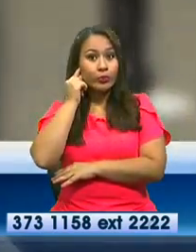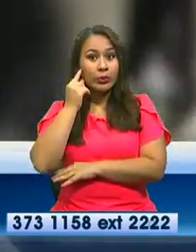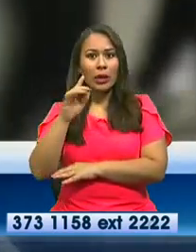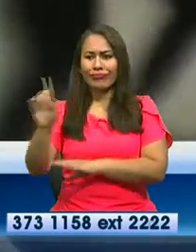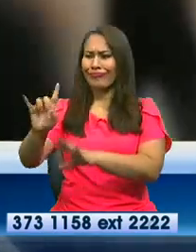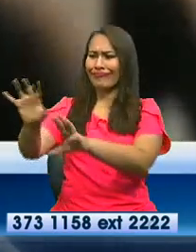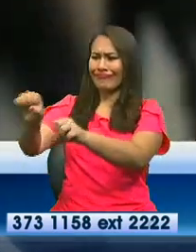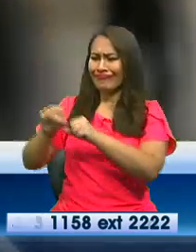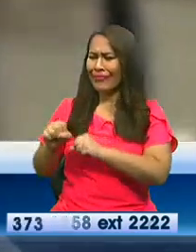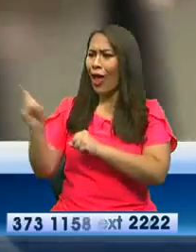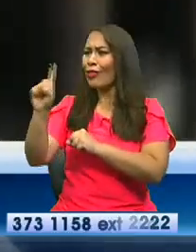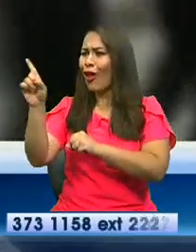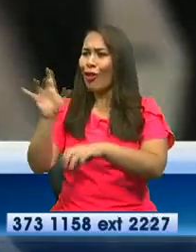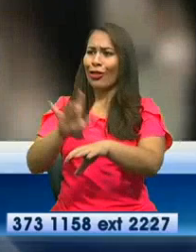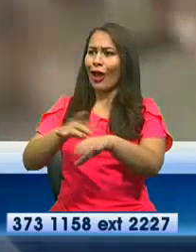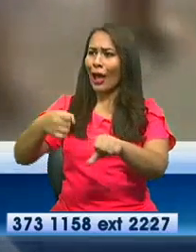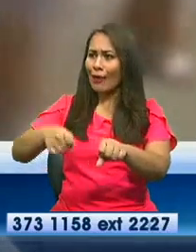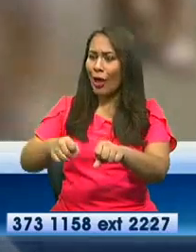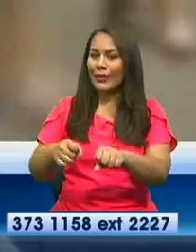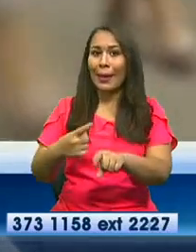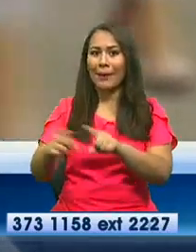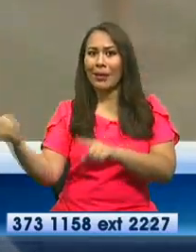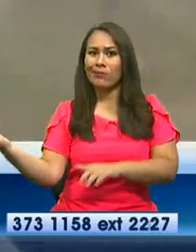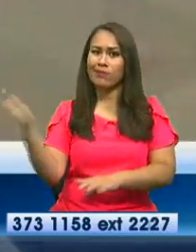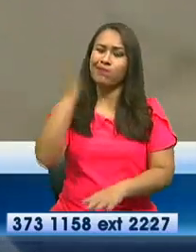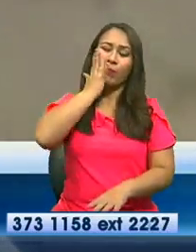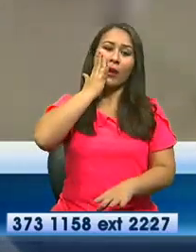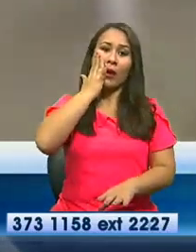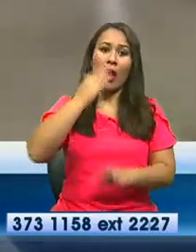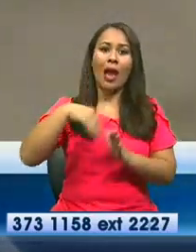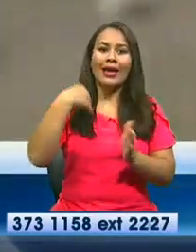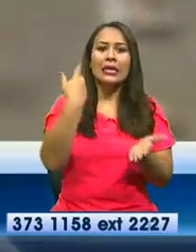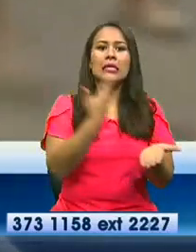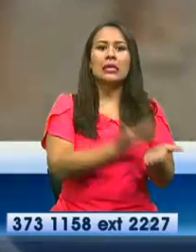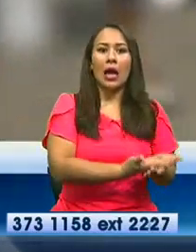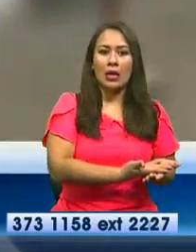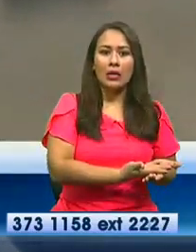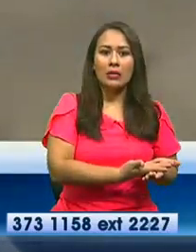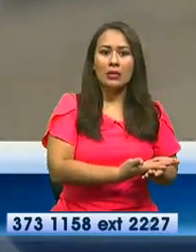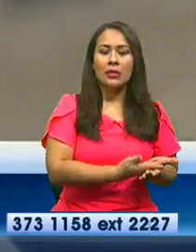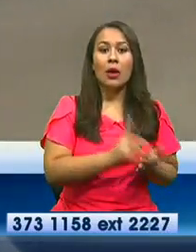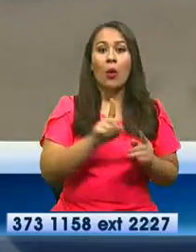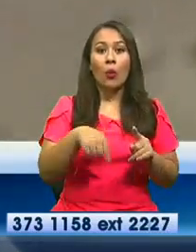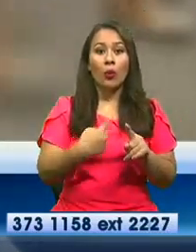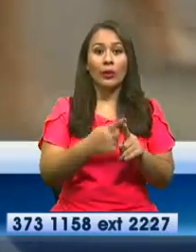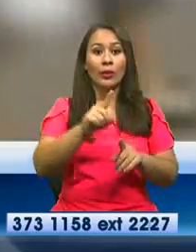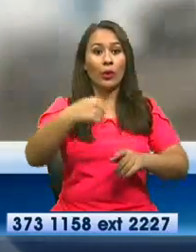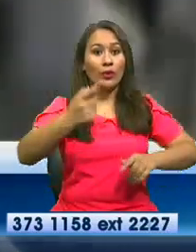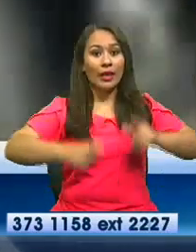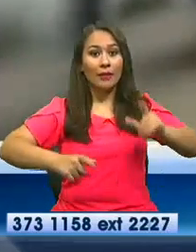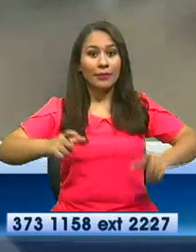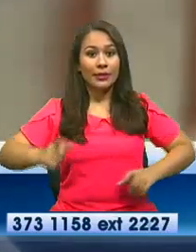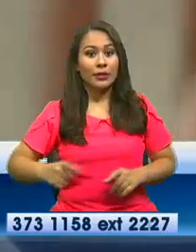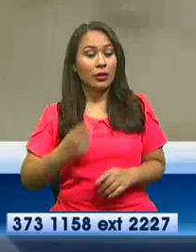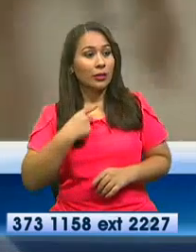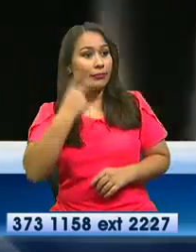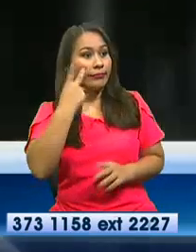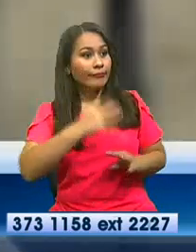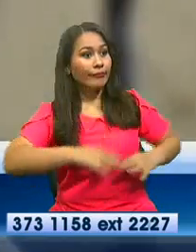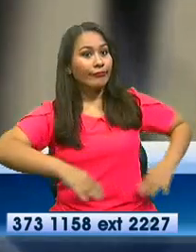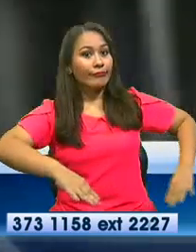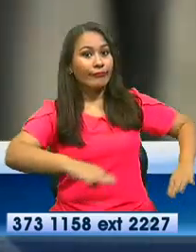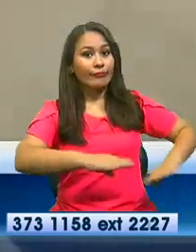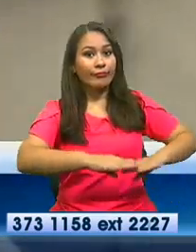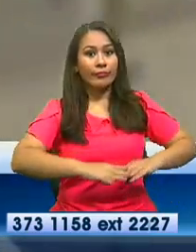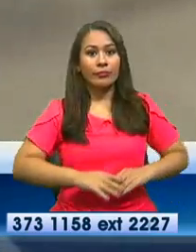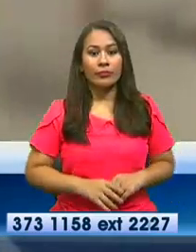el vehículo. Sin embargo, resulta golpeada y cae al pavimento justo cuando varios moradores rodeaban al